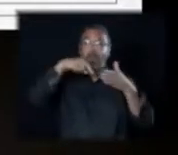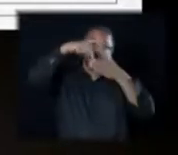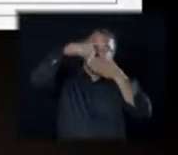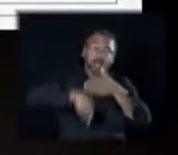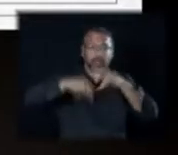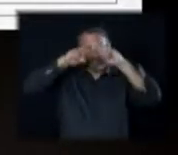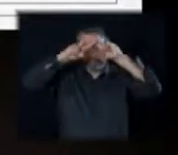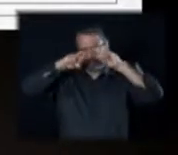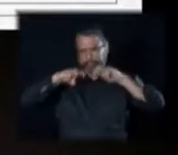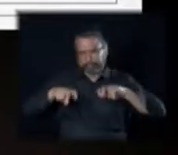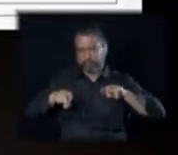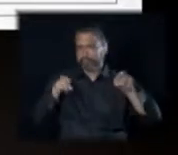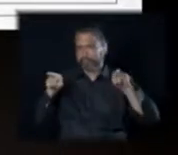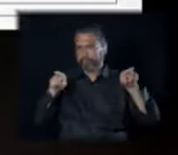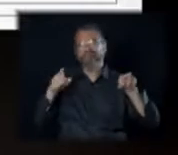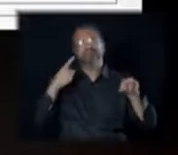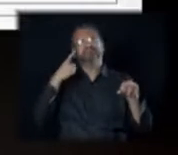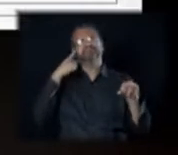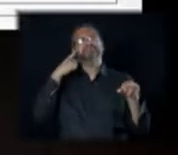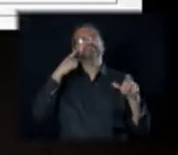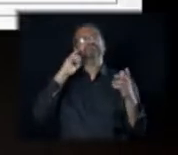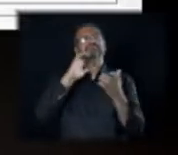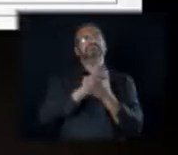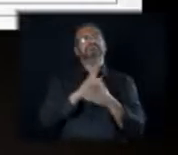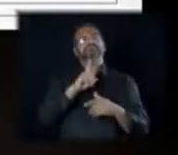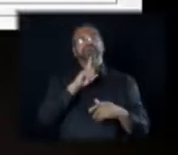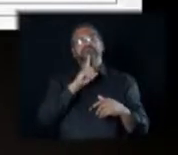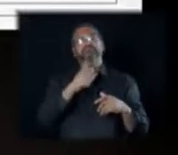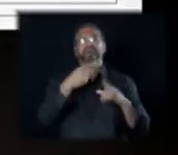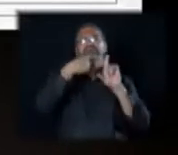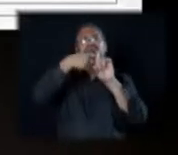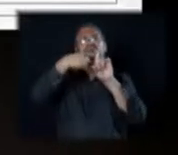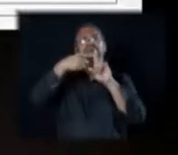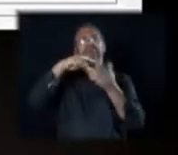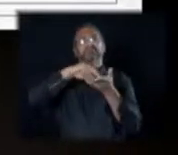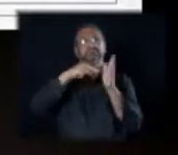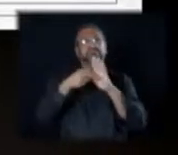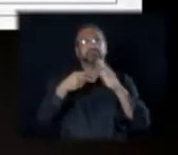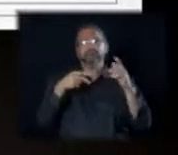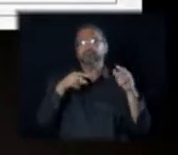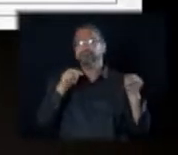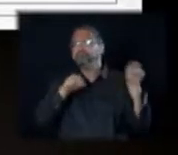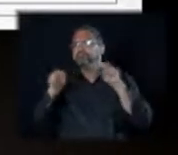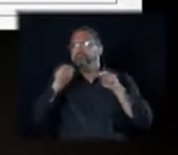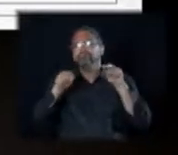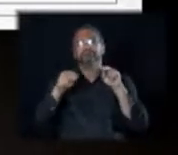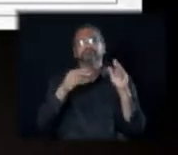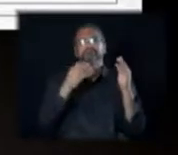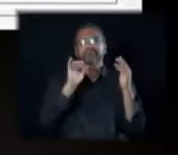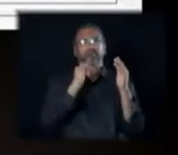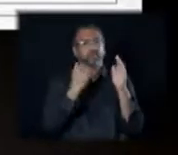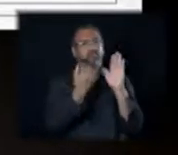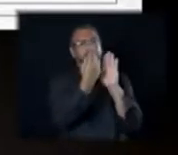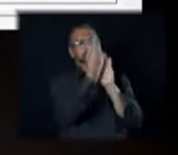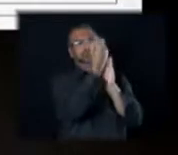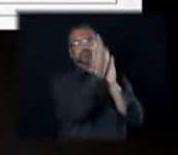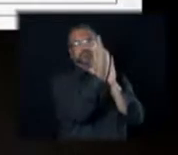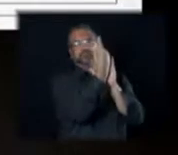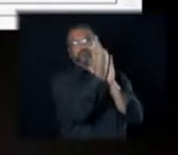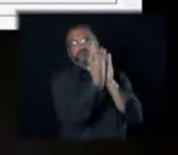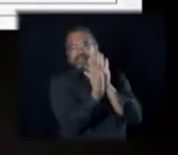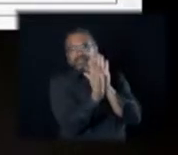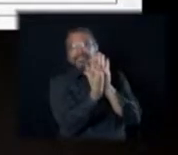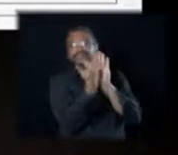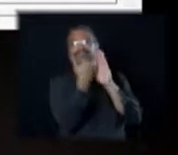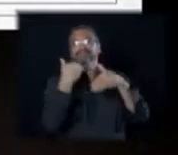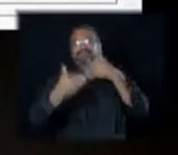una compañía para evaluar estas cuentas, sería bueno y productivo coordinar esto como una parte del